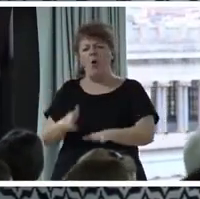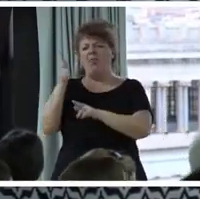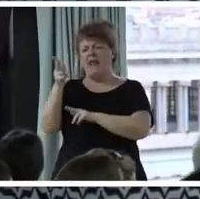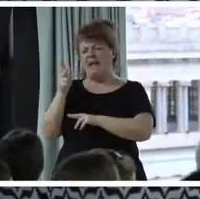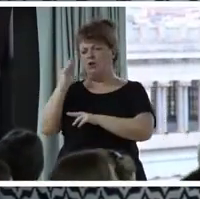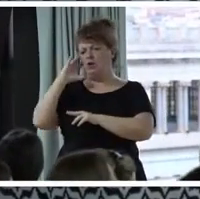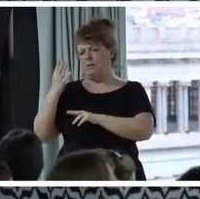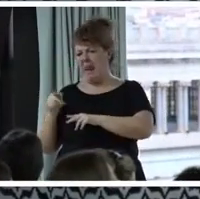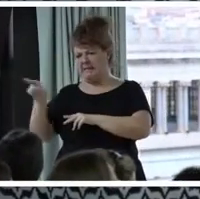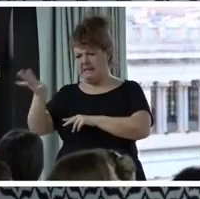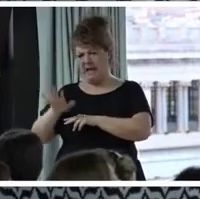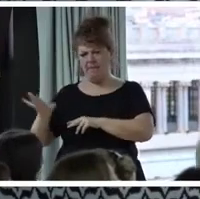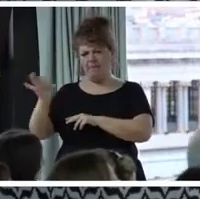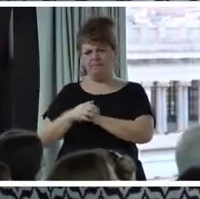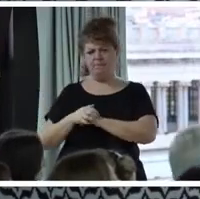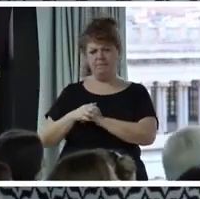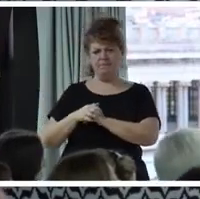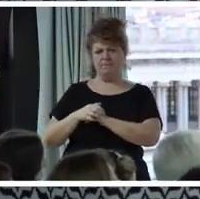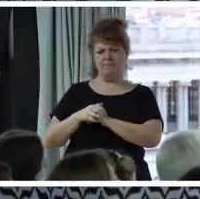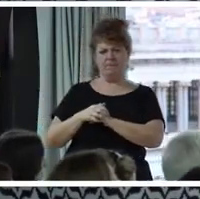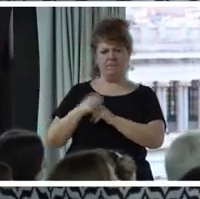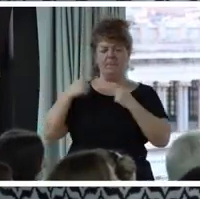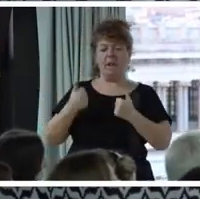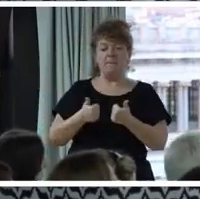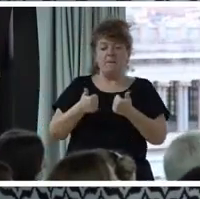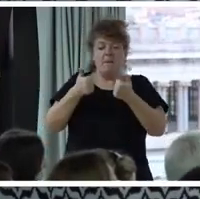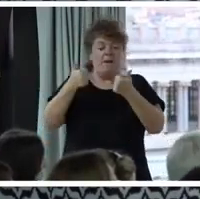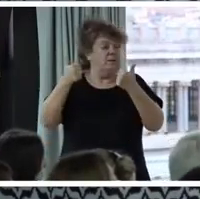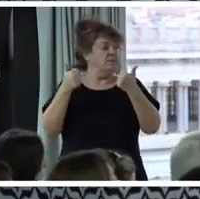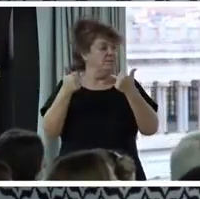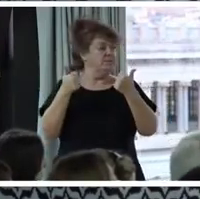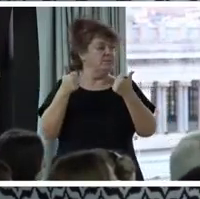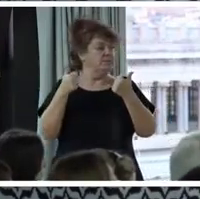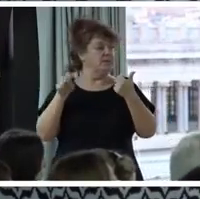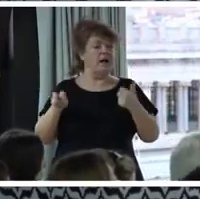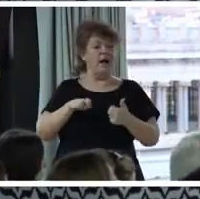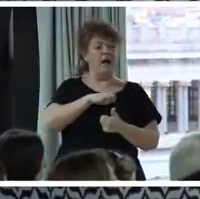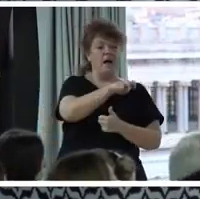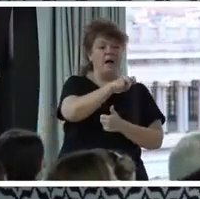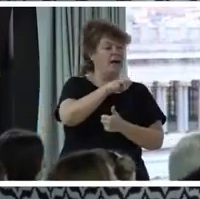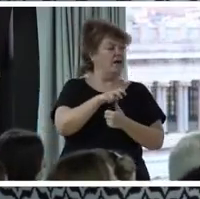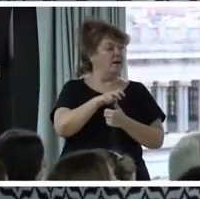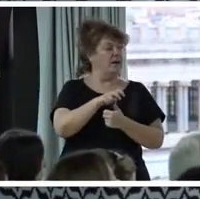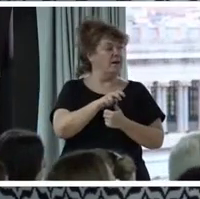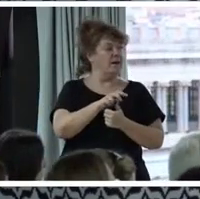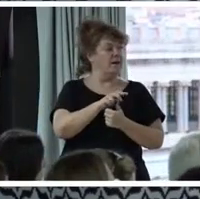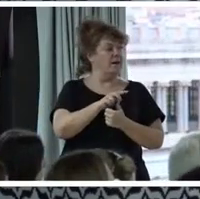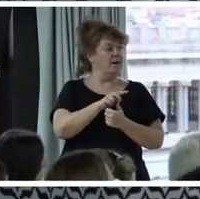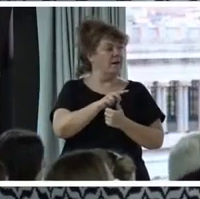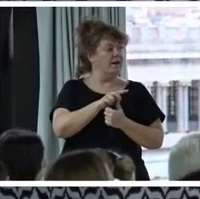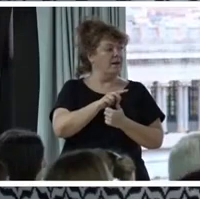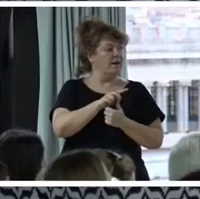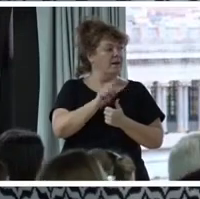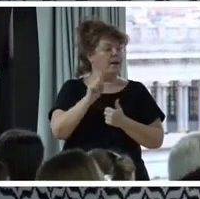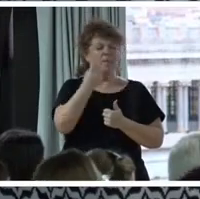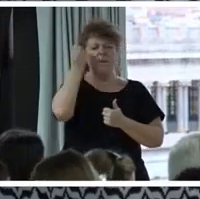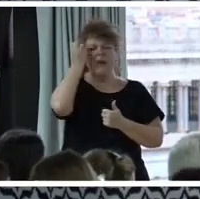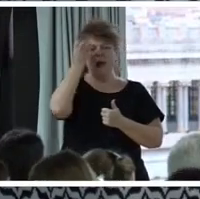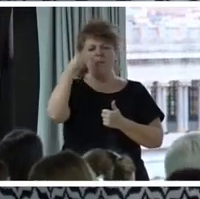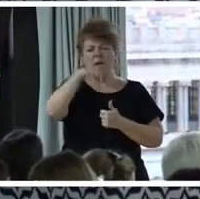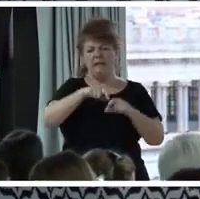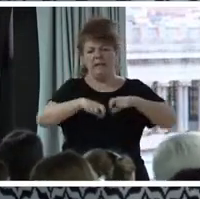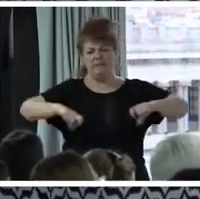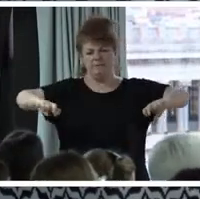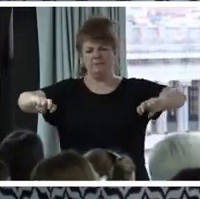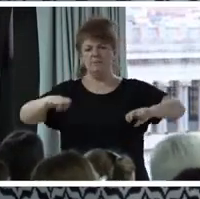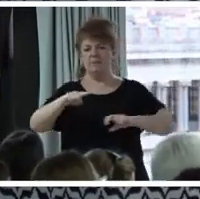Palestina Así que como digo no no voy a alargarme mucho más porque tenemos que darle paso a la a la primera a la primera ponente de